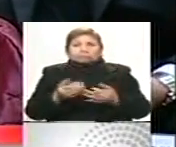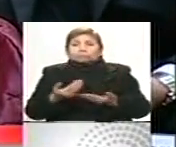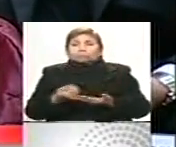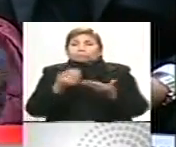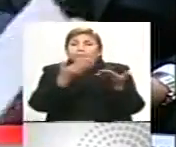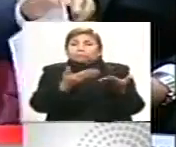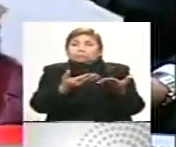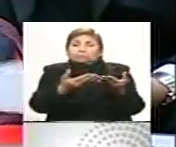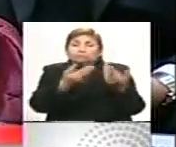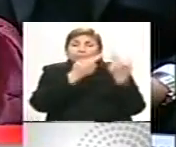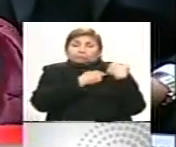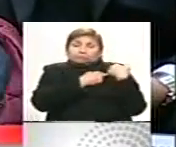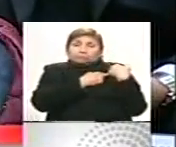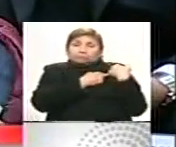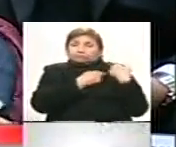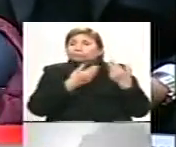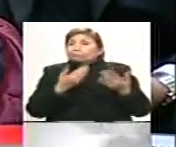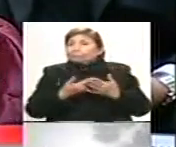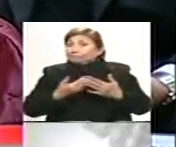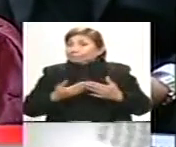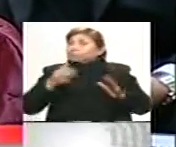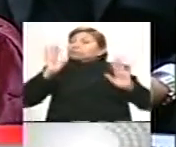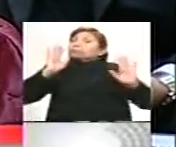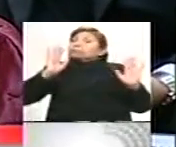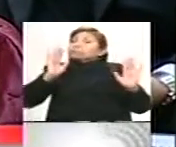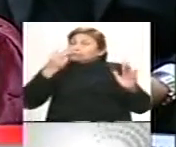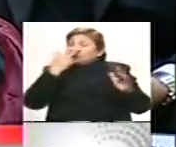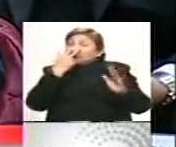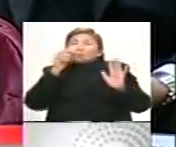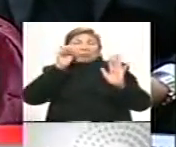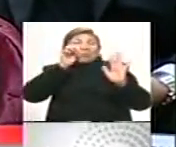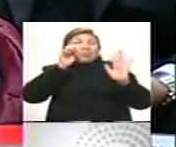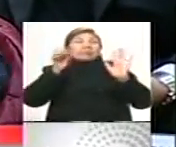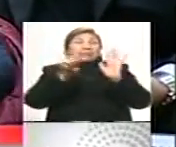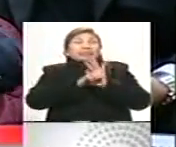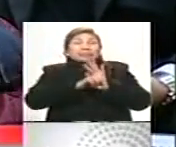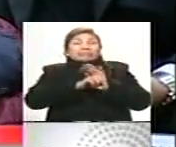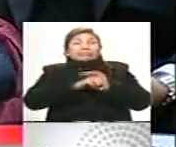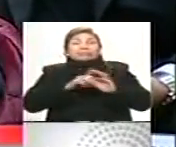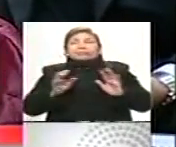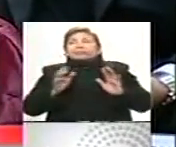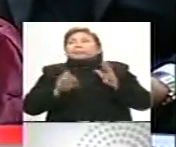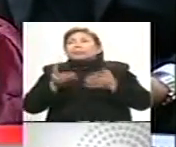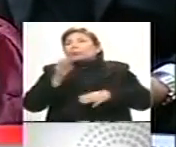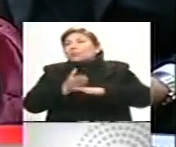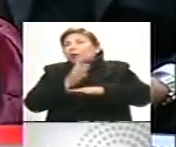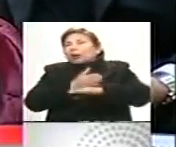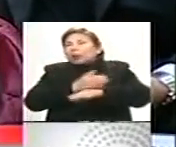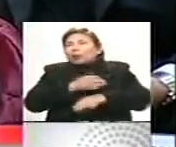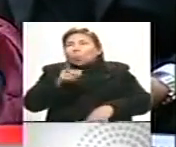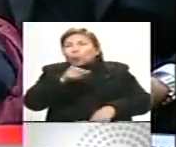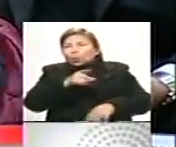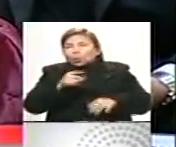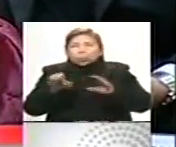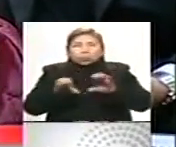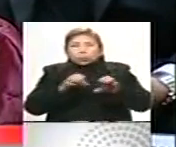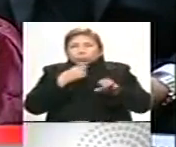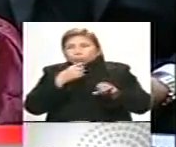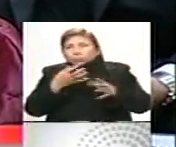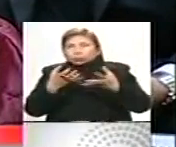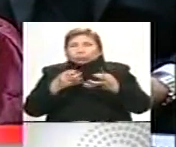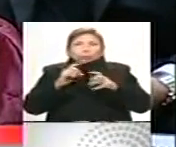cargo. De esto podemos poner ejemplos en el desarrollo o en el momento en que ustedes quisieran